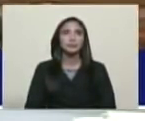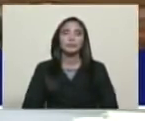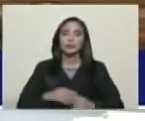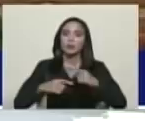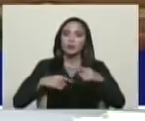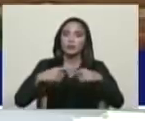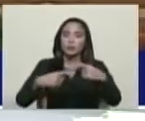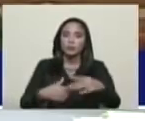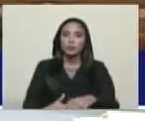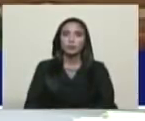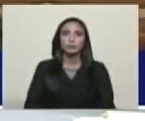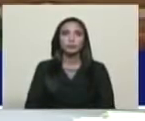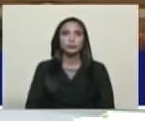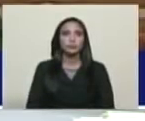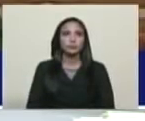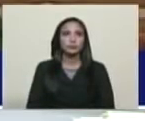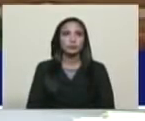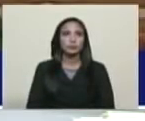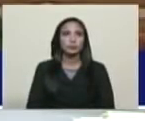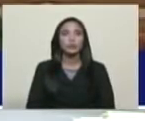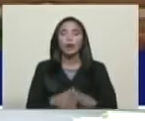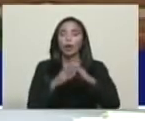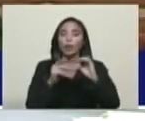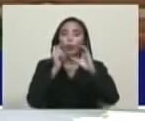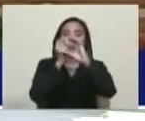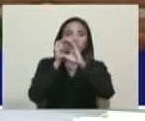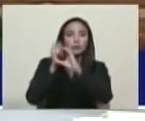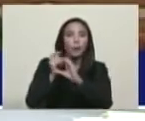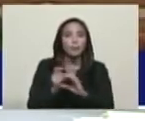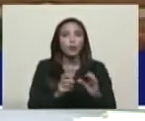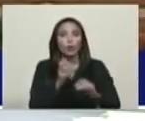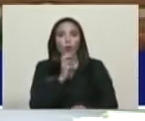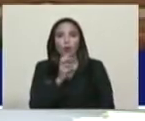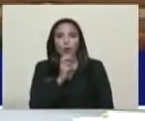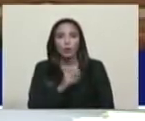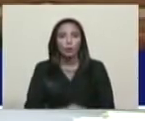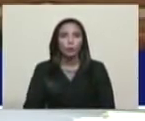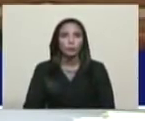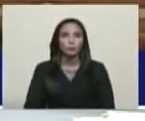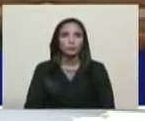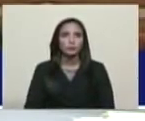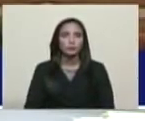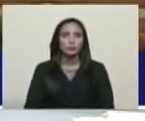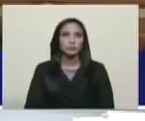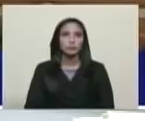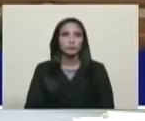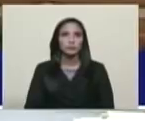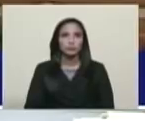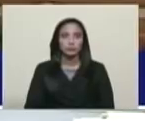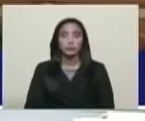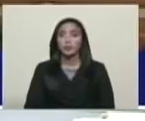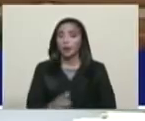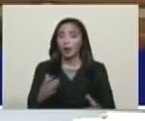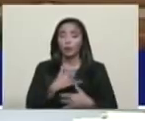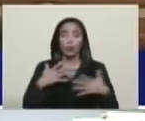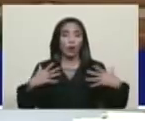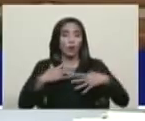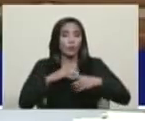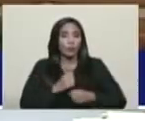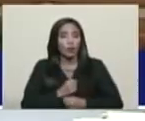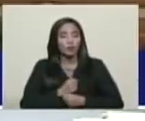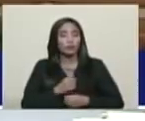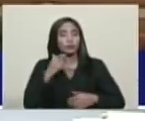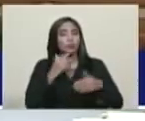tiene en el arco minero del Orinoco. Y hay que seguir con un gran empeño, una gran perseverancia,